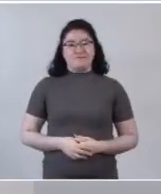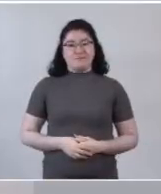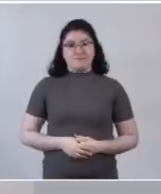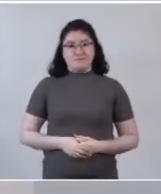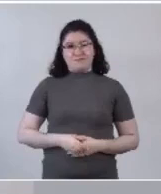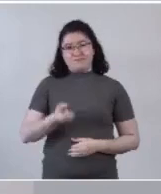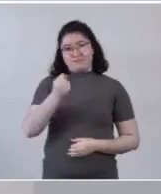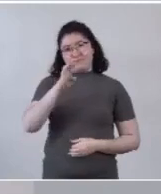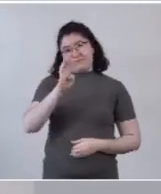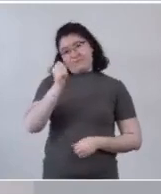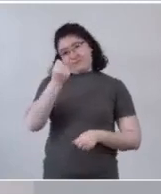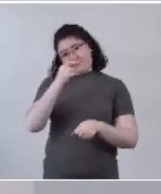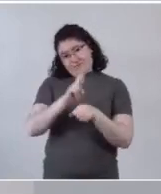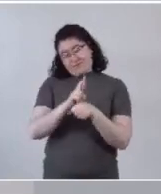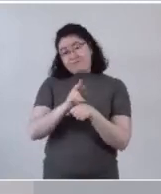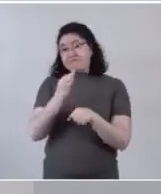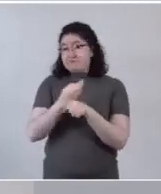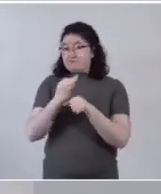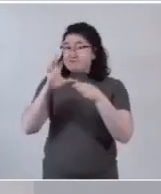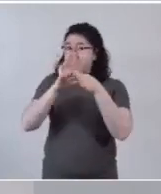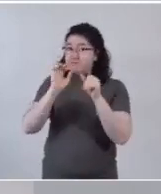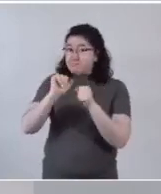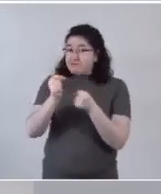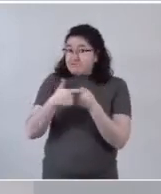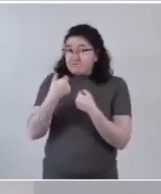Subsecretario, si quieres comentarnos.